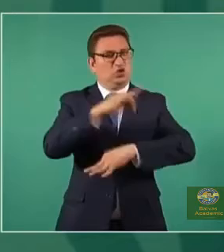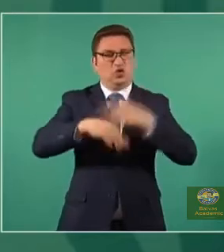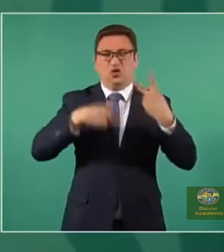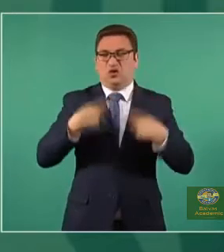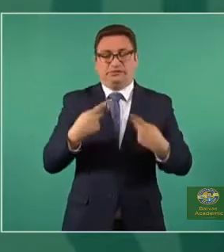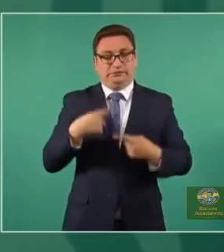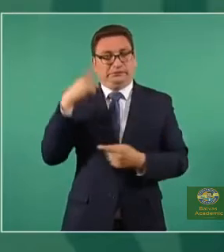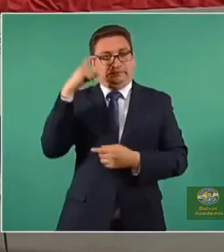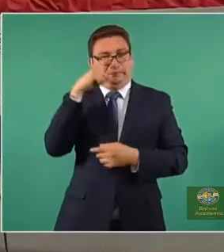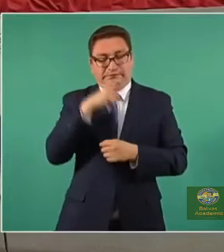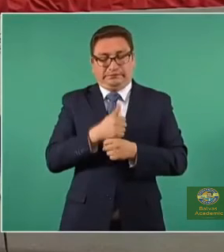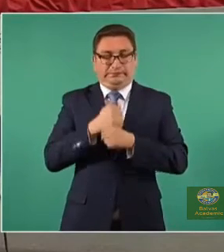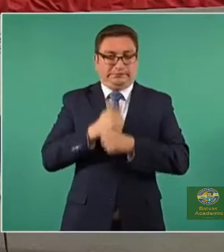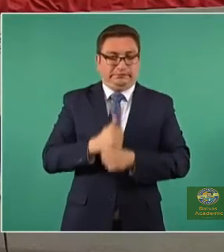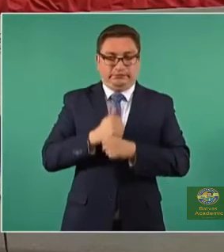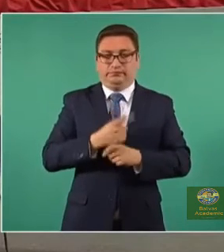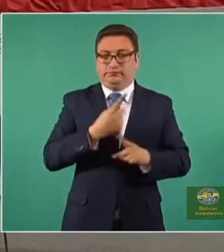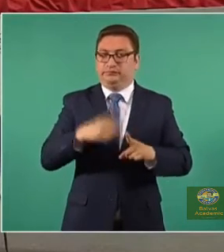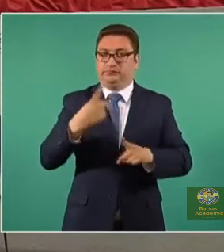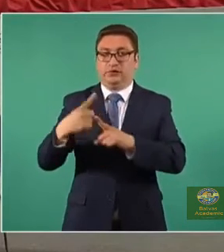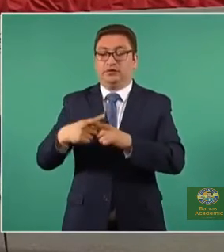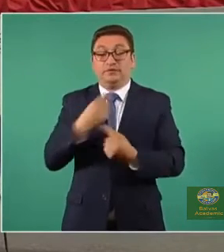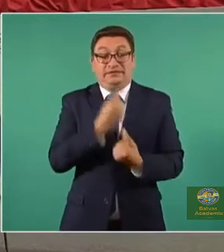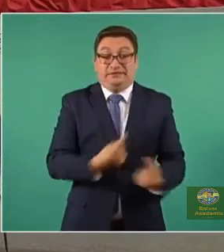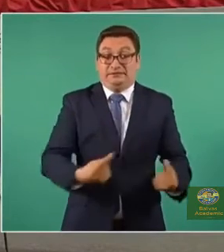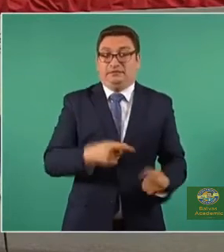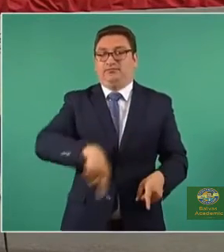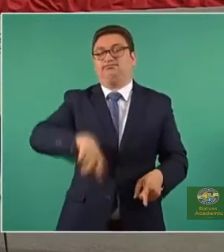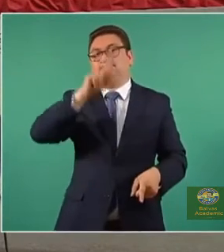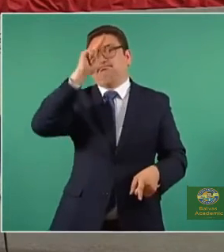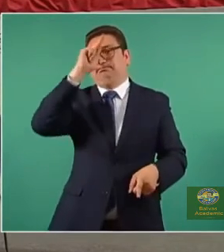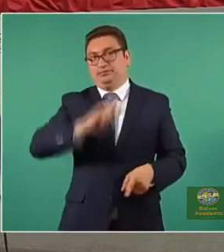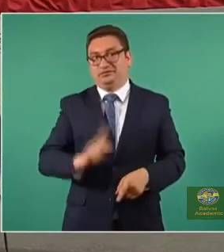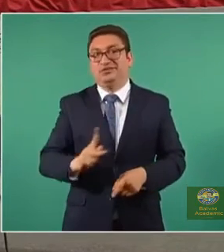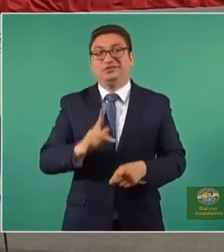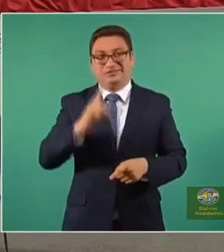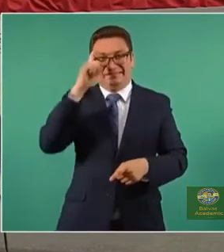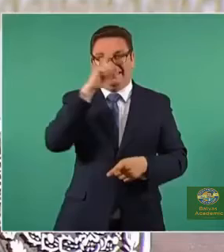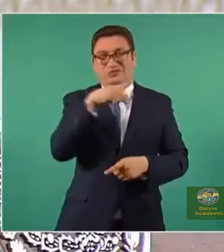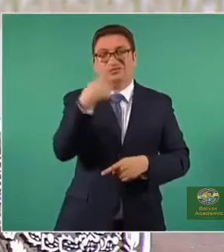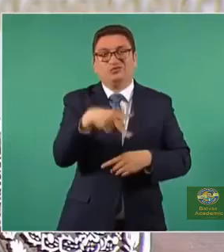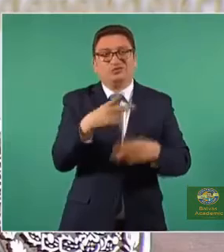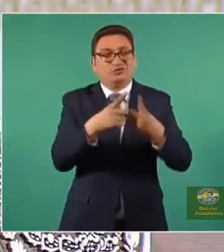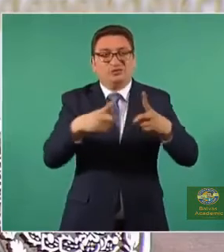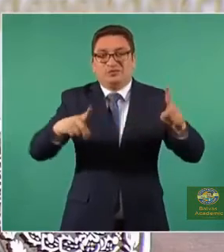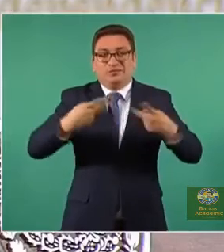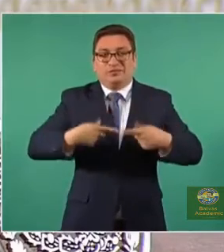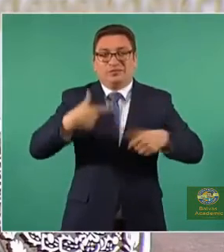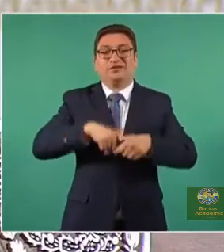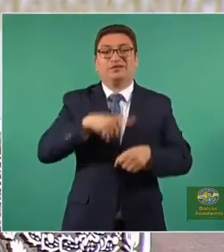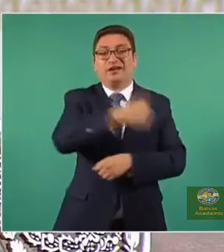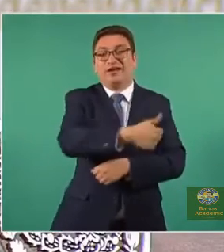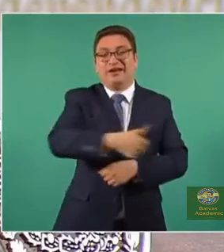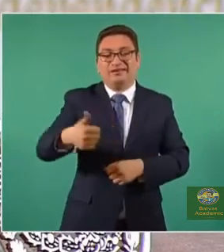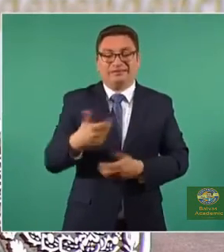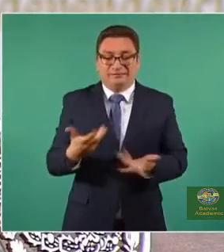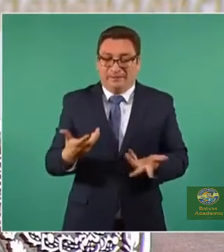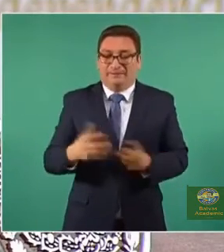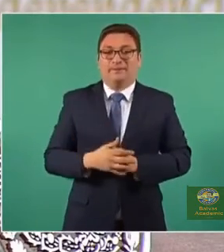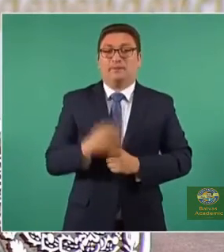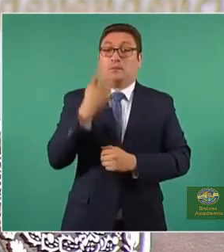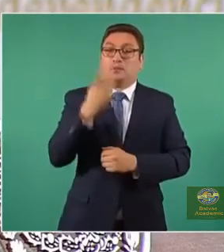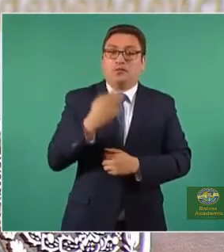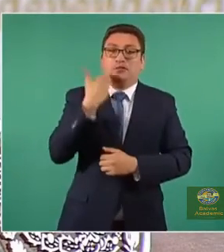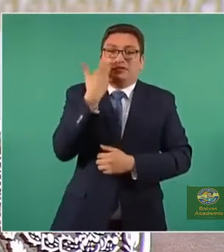sido de muchísimos desafíos, para ellos ha sido terriblemente cortante en su desarrollo personal afectivo. Y por eso